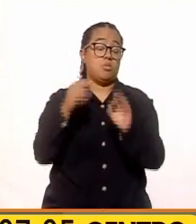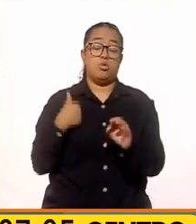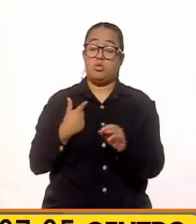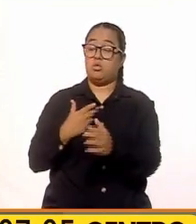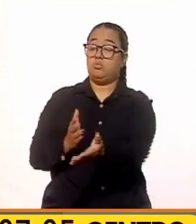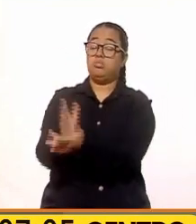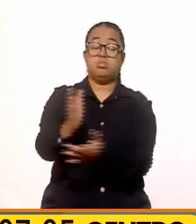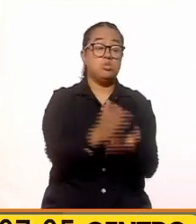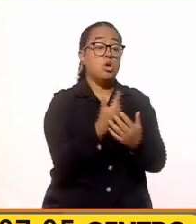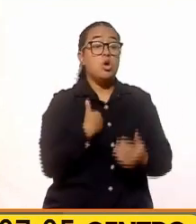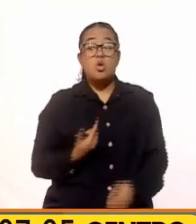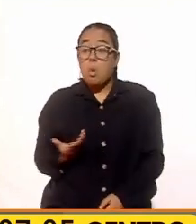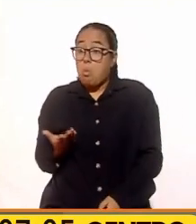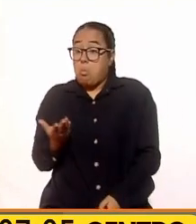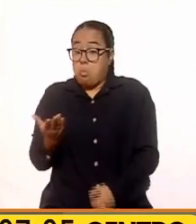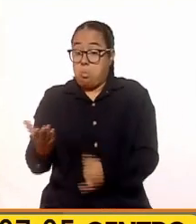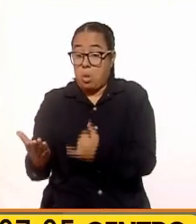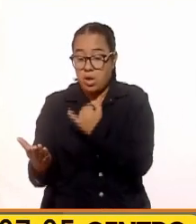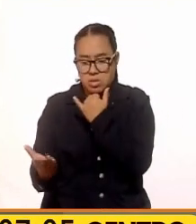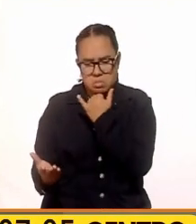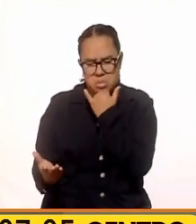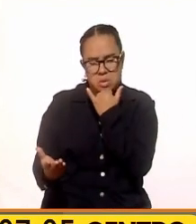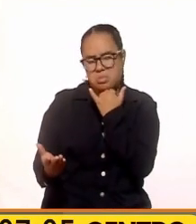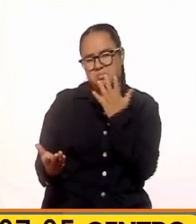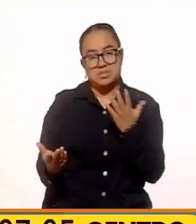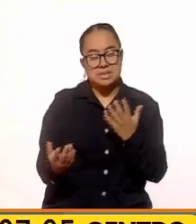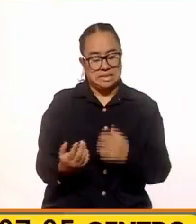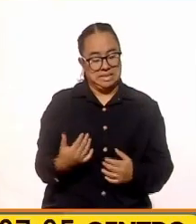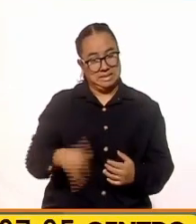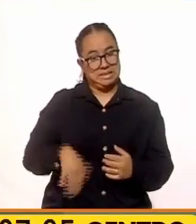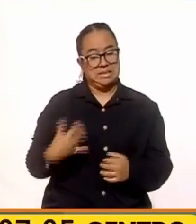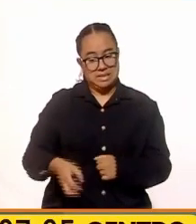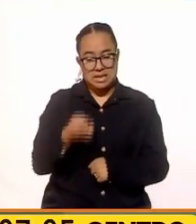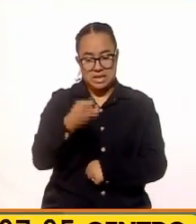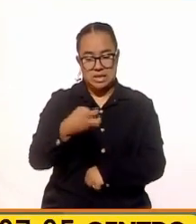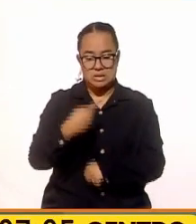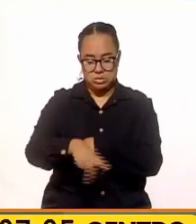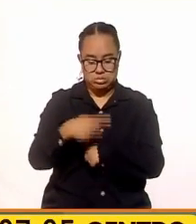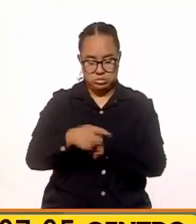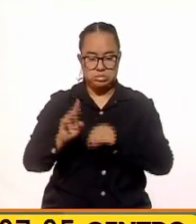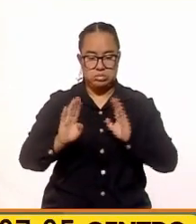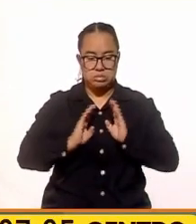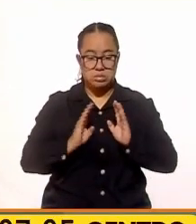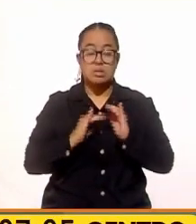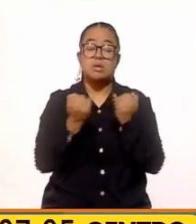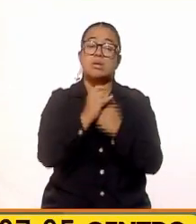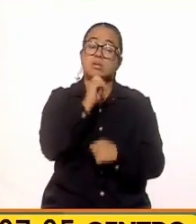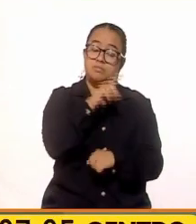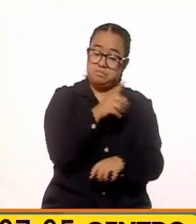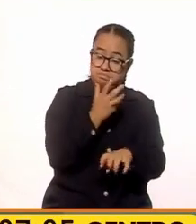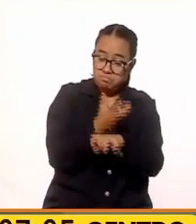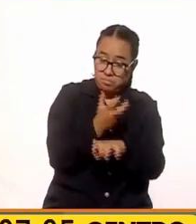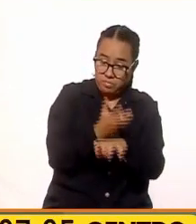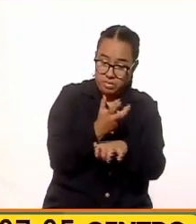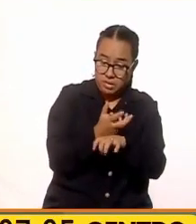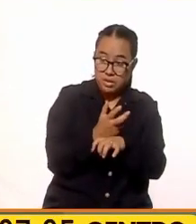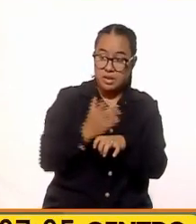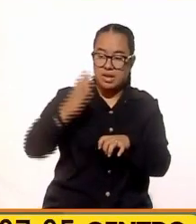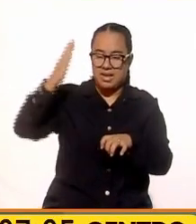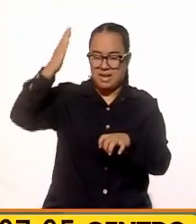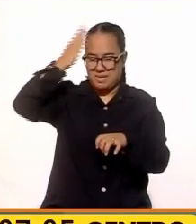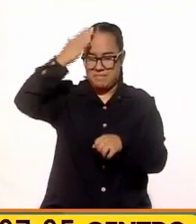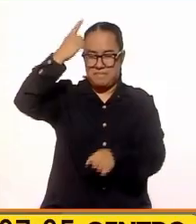estas declaraciones, evidentemente, no solo ponen en riesgo militar, sino que Estados Unidos ha dejado de ser el líder del